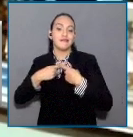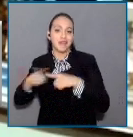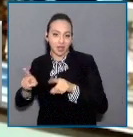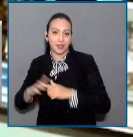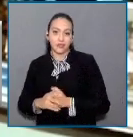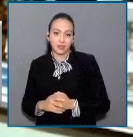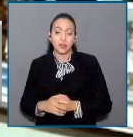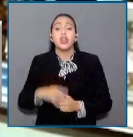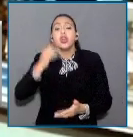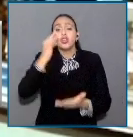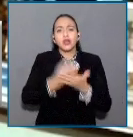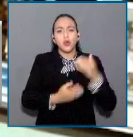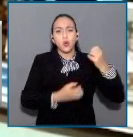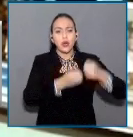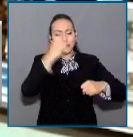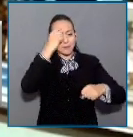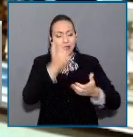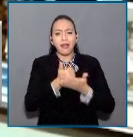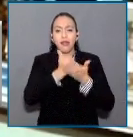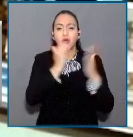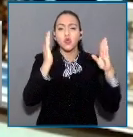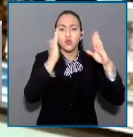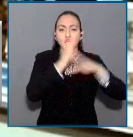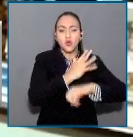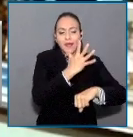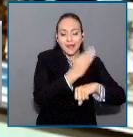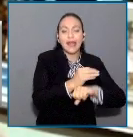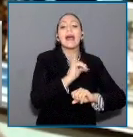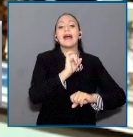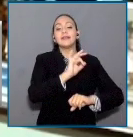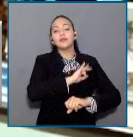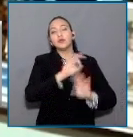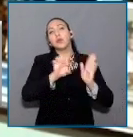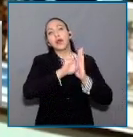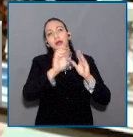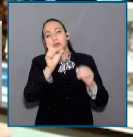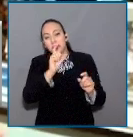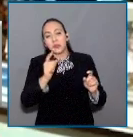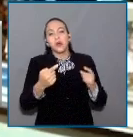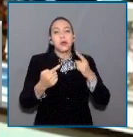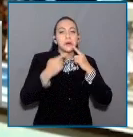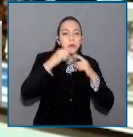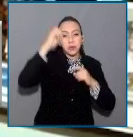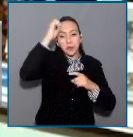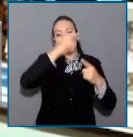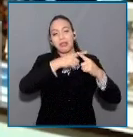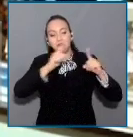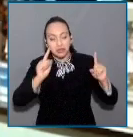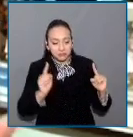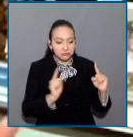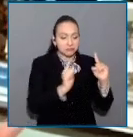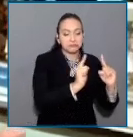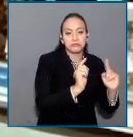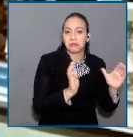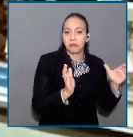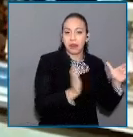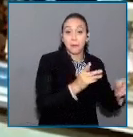alta conflictiva todavía es mucho más cansado. Cuando tú aprecias un daño que te